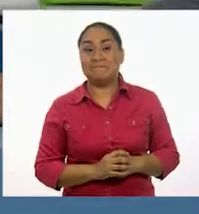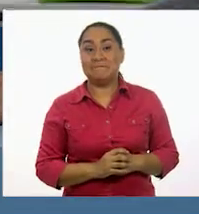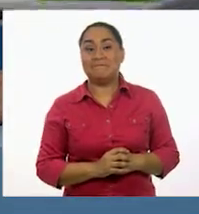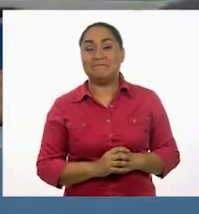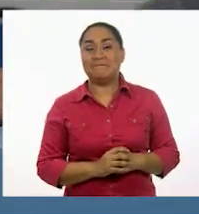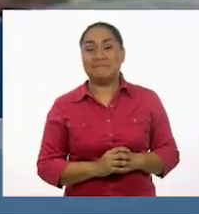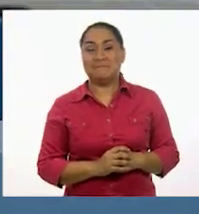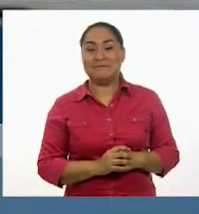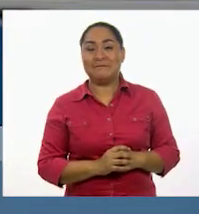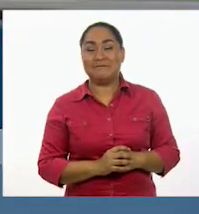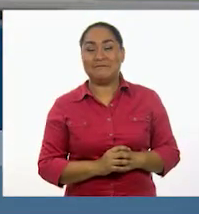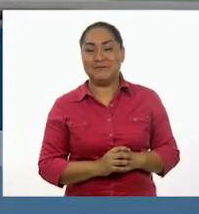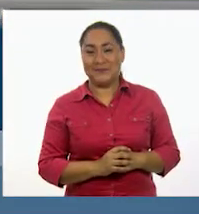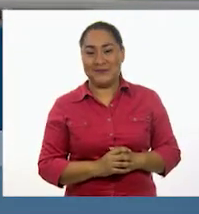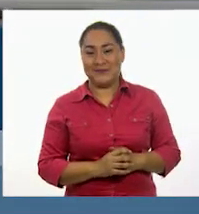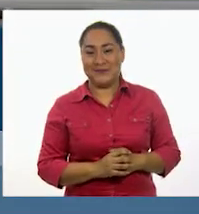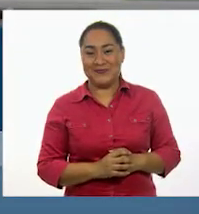¡Ajo!